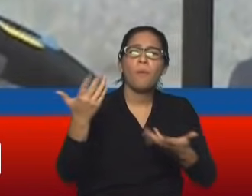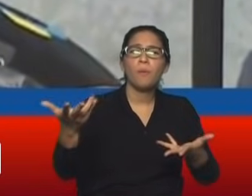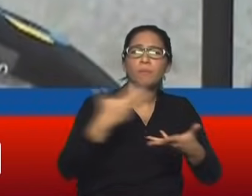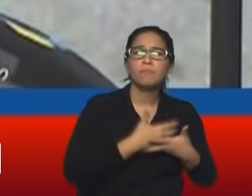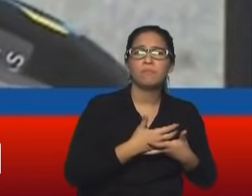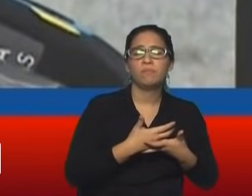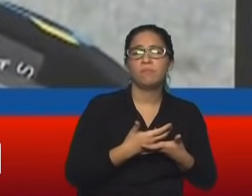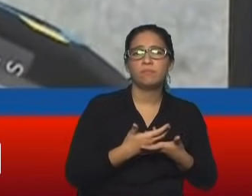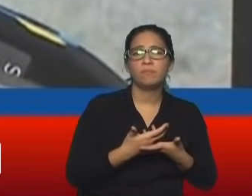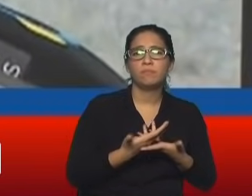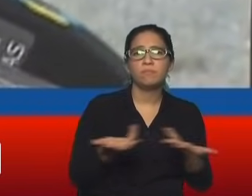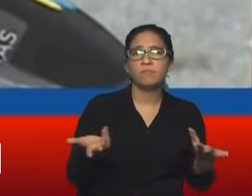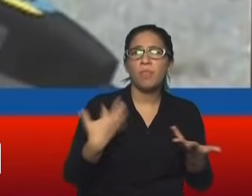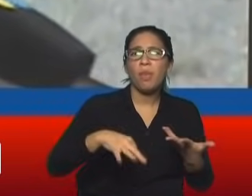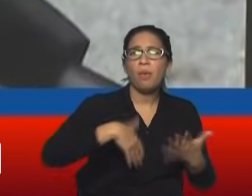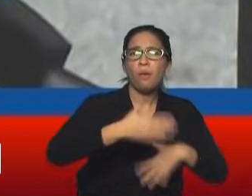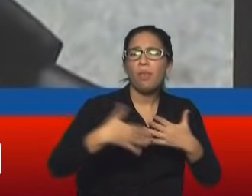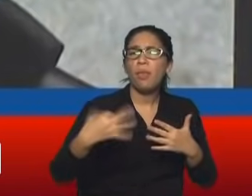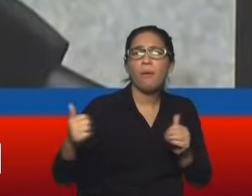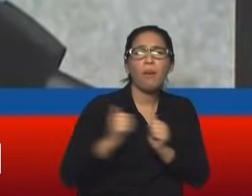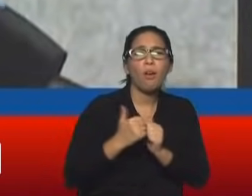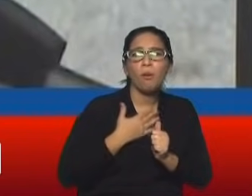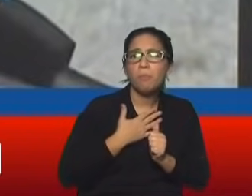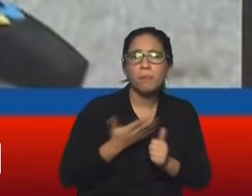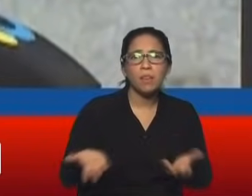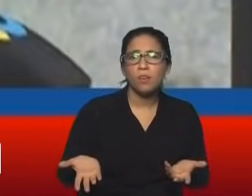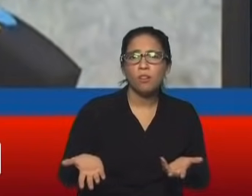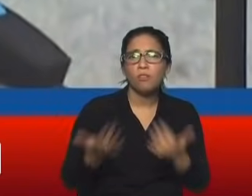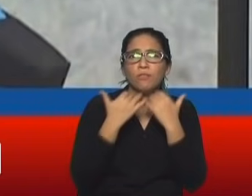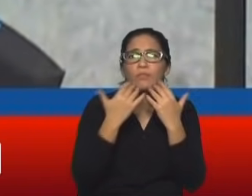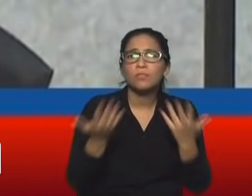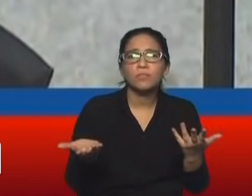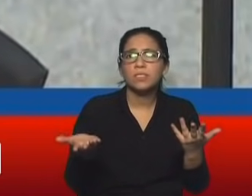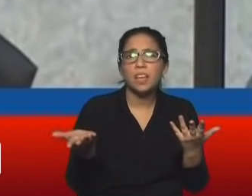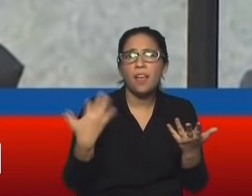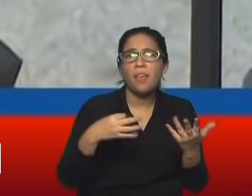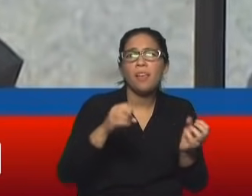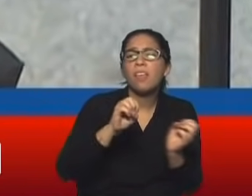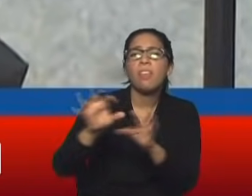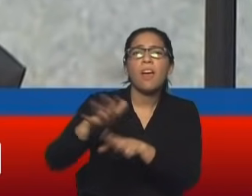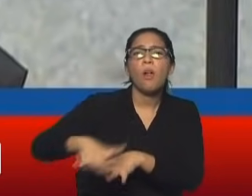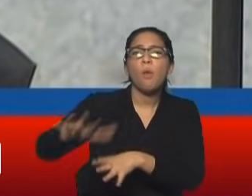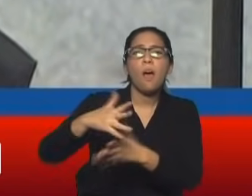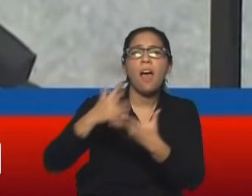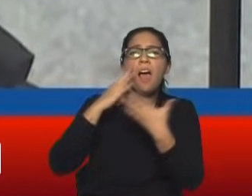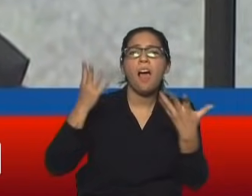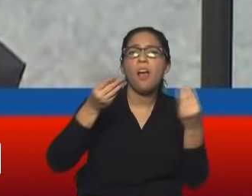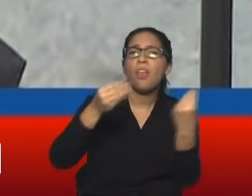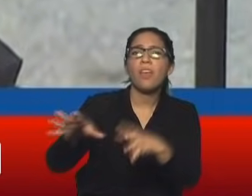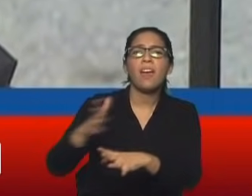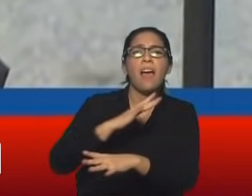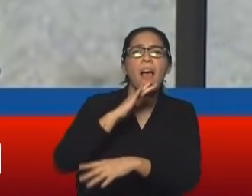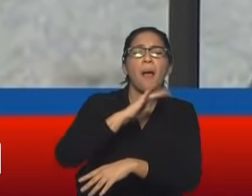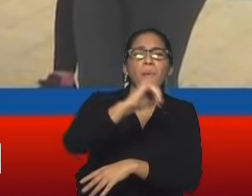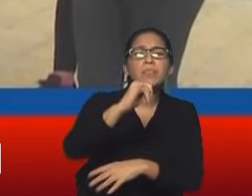devuelva, que guau, tiene que estar conmigo. Que no sé. Que la deje en algún lugar público y avise, pero